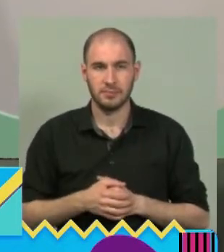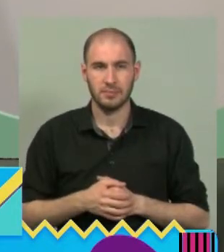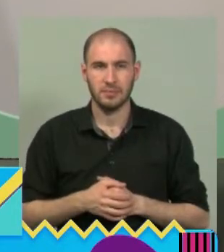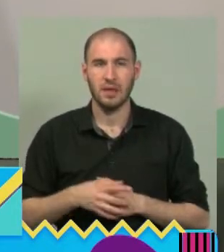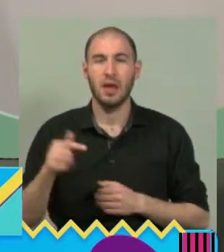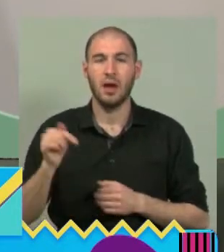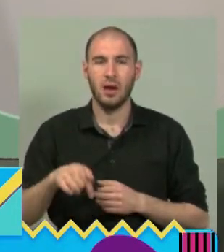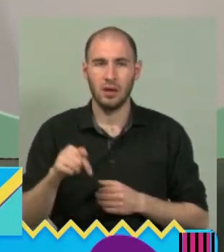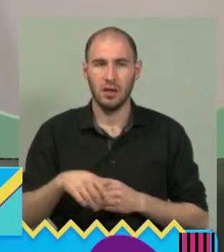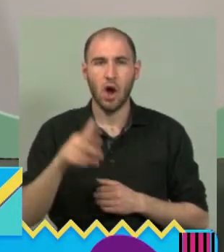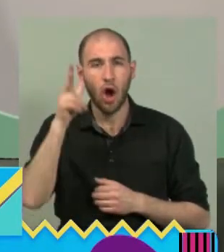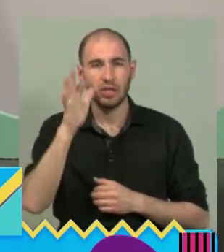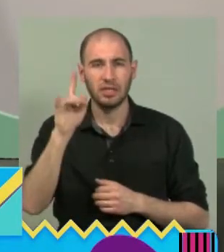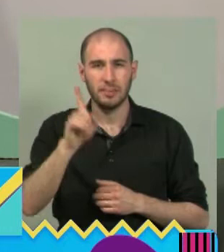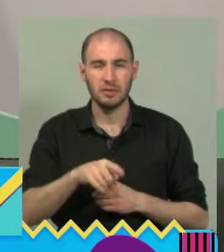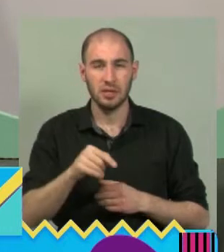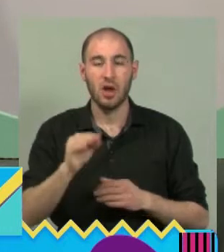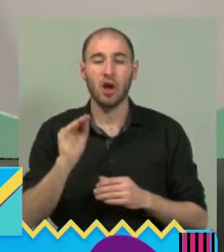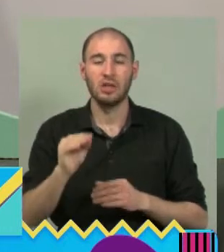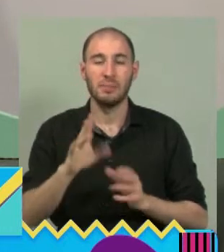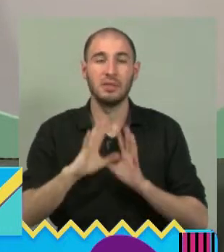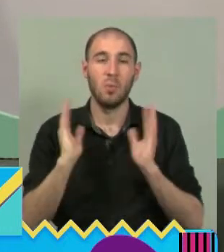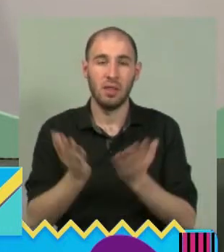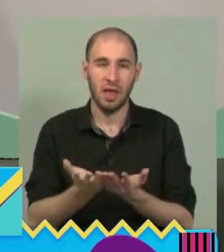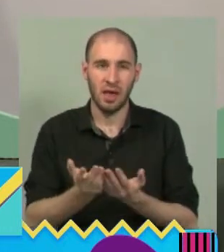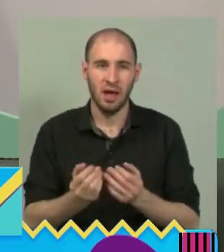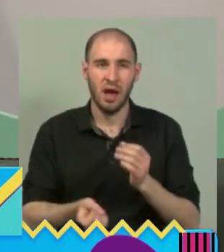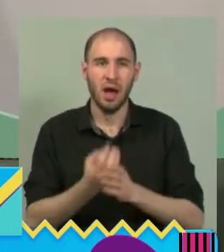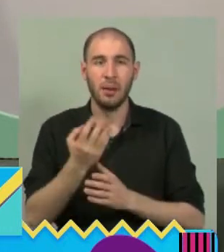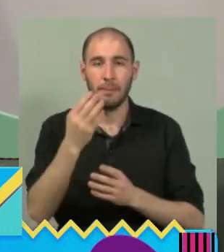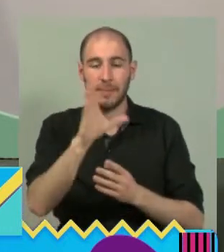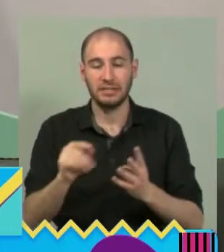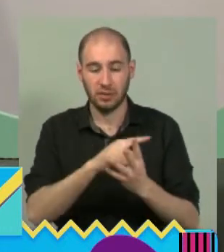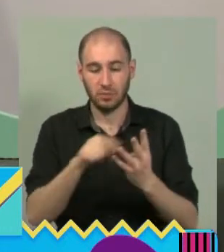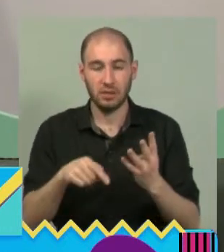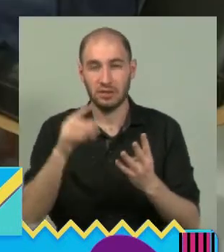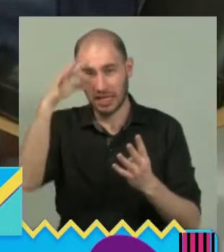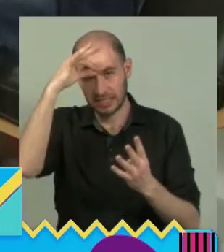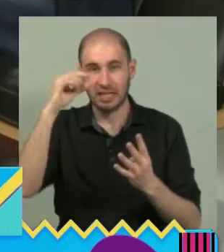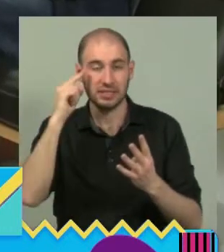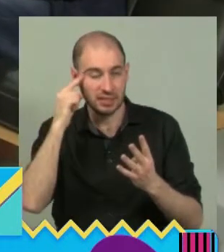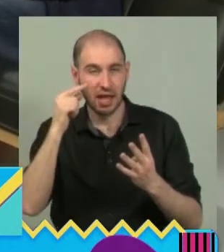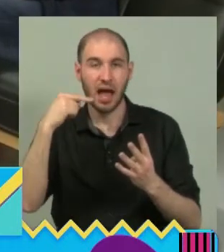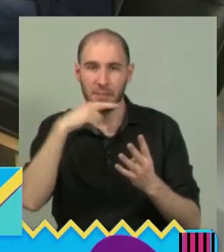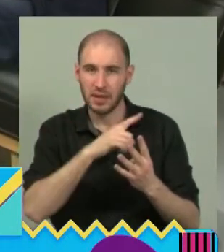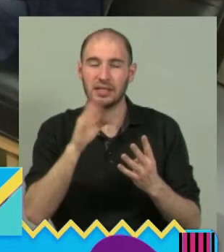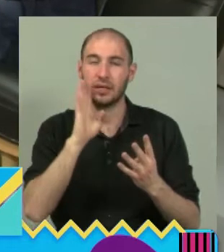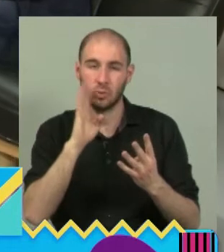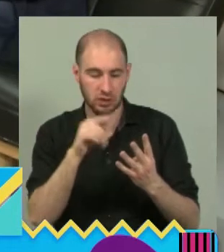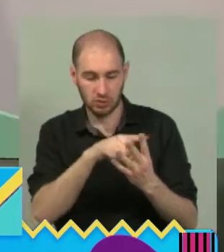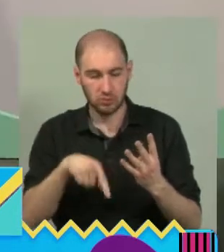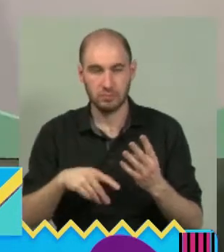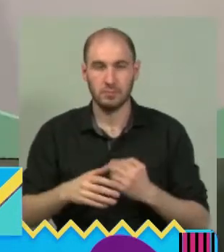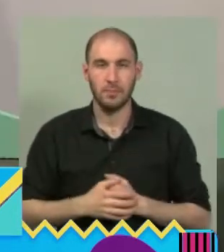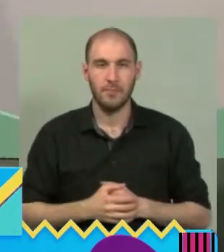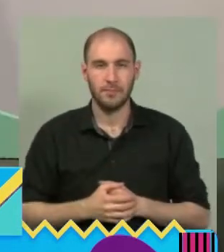hoy el 80% de la contaminación del mundo la generaron 4 países. India, China, Alemania y Estados Unidos.